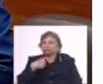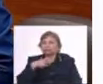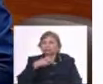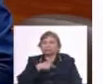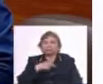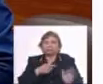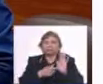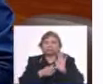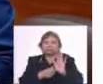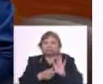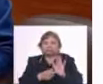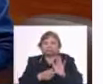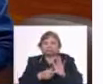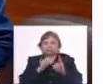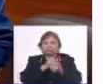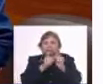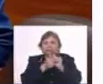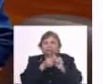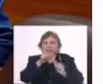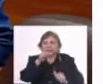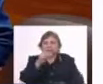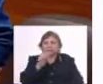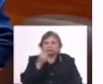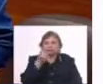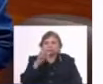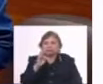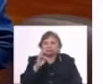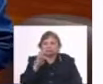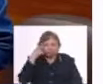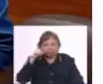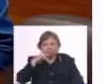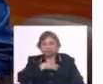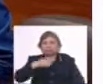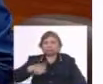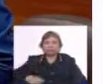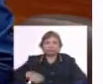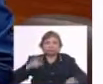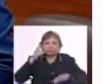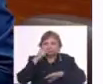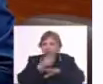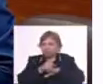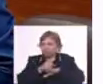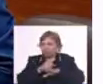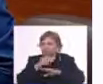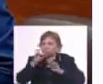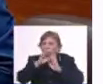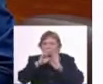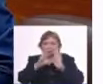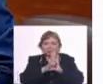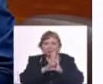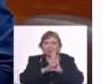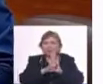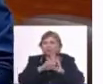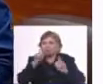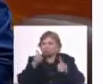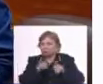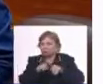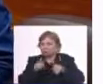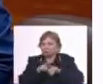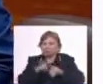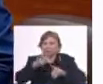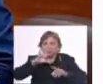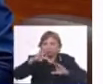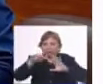hemos presentado la modificación del 117, para que un presidente sea acusado constitucionalmente también por temas